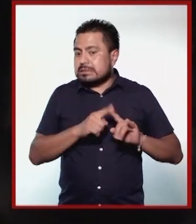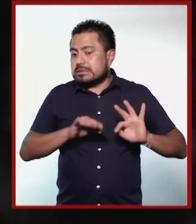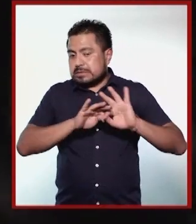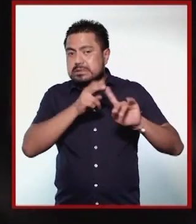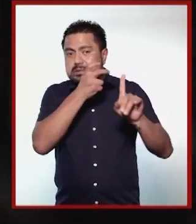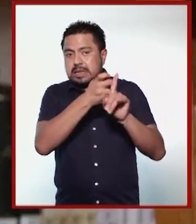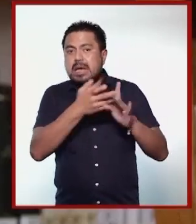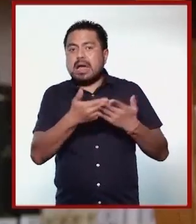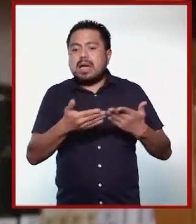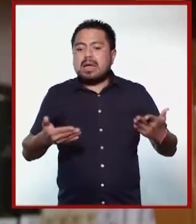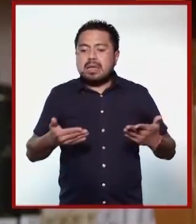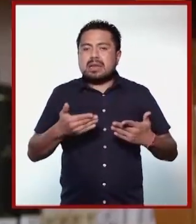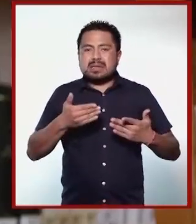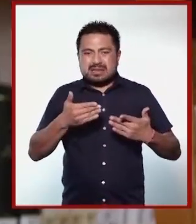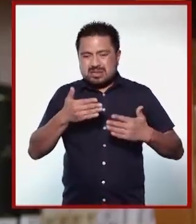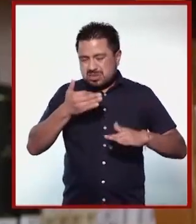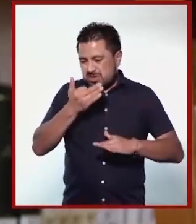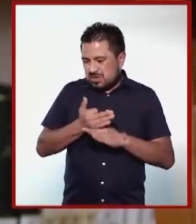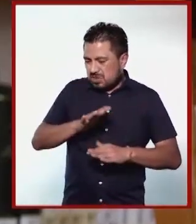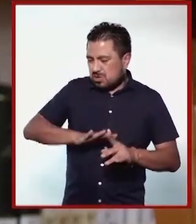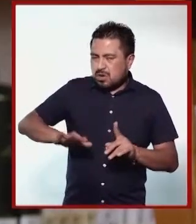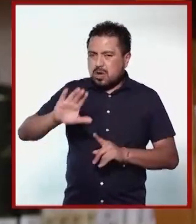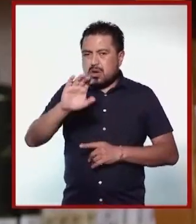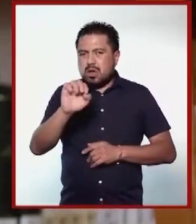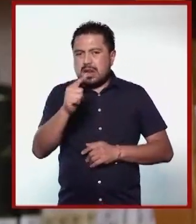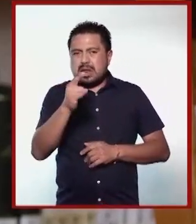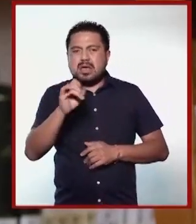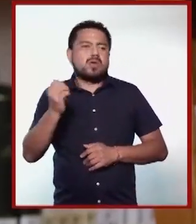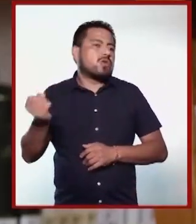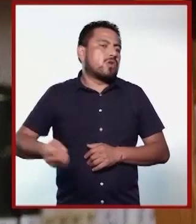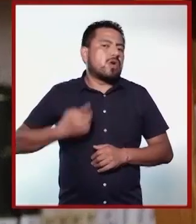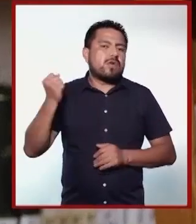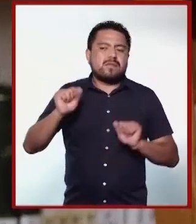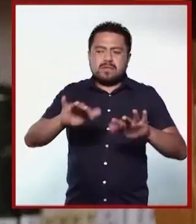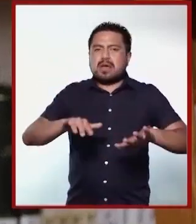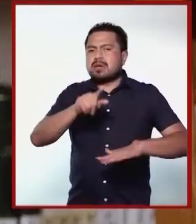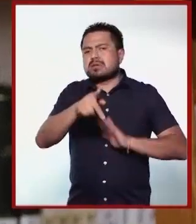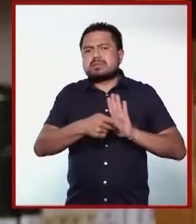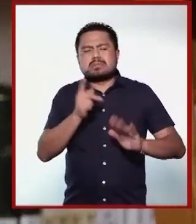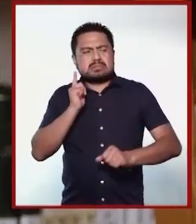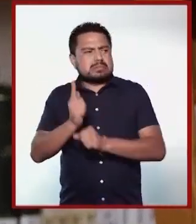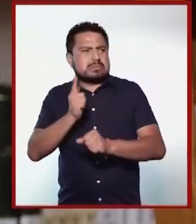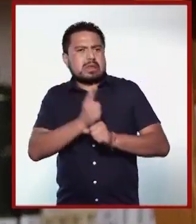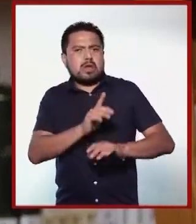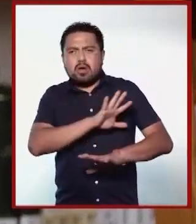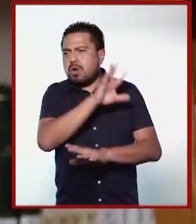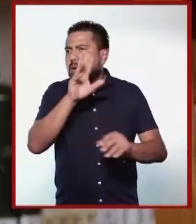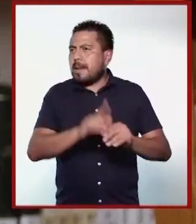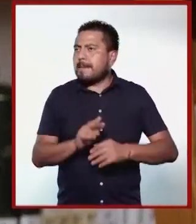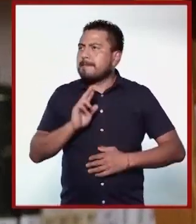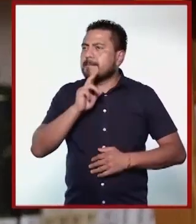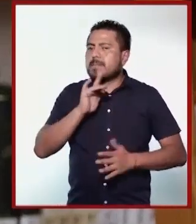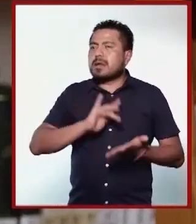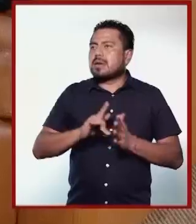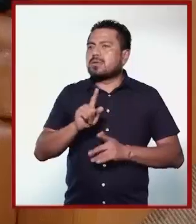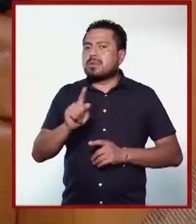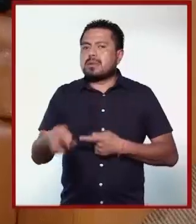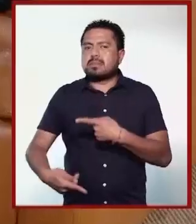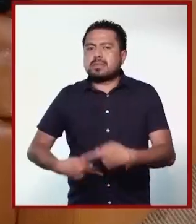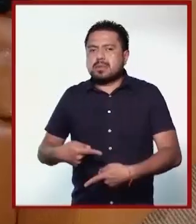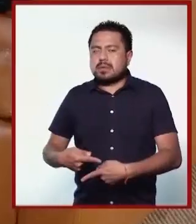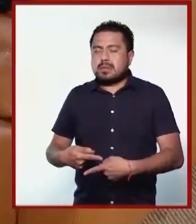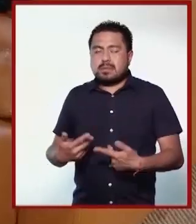importante. Entonces, aquí en el colegio, cuando se da una conferencia, muchas veces tú ves cómo todo mejora gracias a una pregunta.